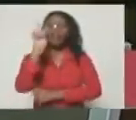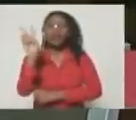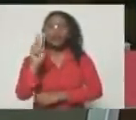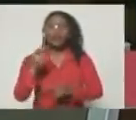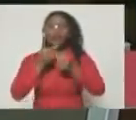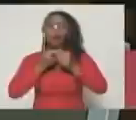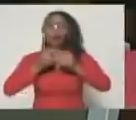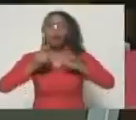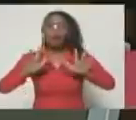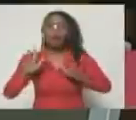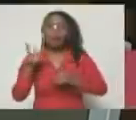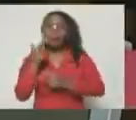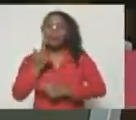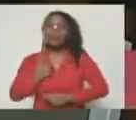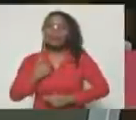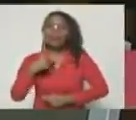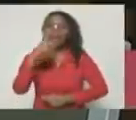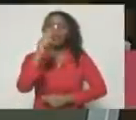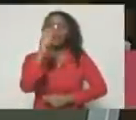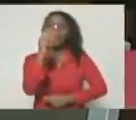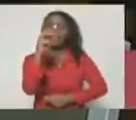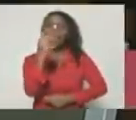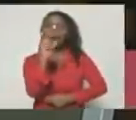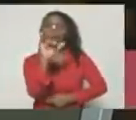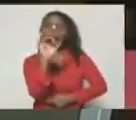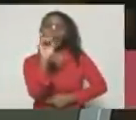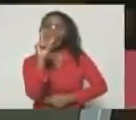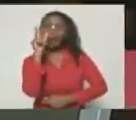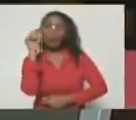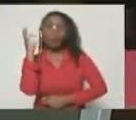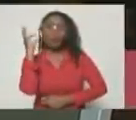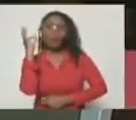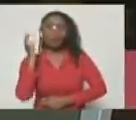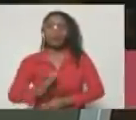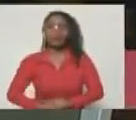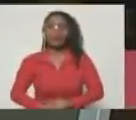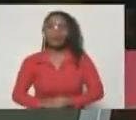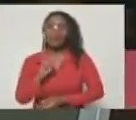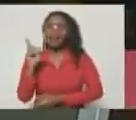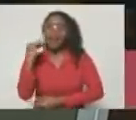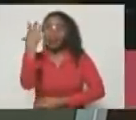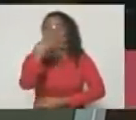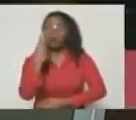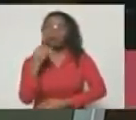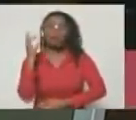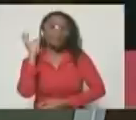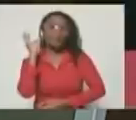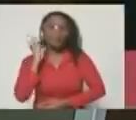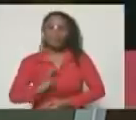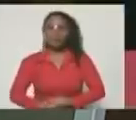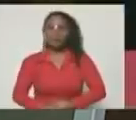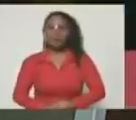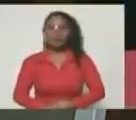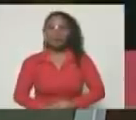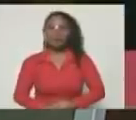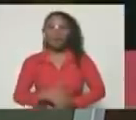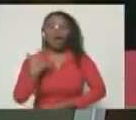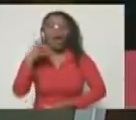me decía Angelique Tamayo. Esta joven Angelique Tamayo, bueno,